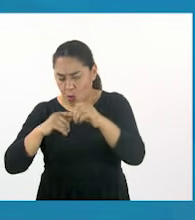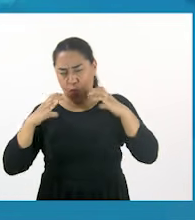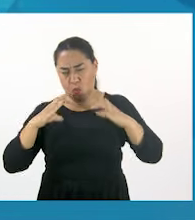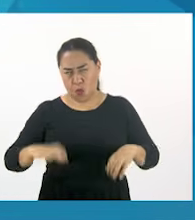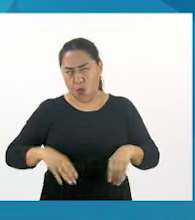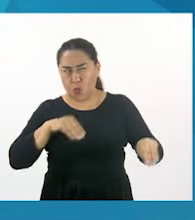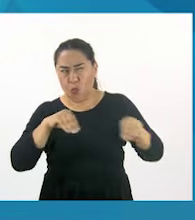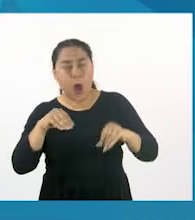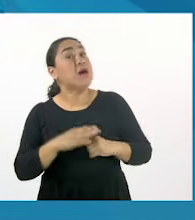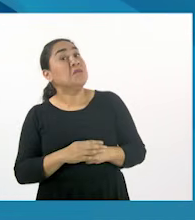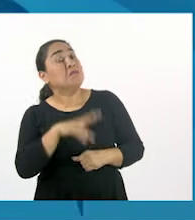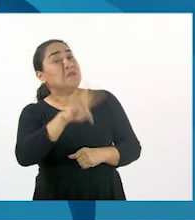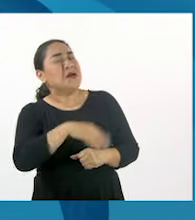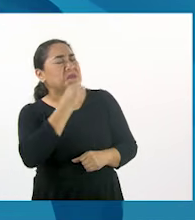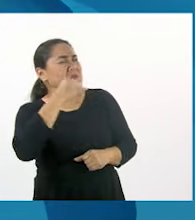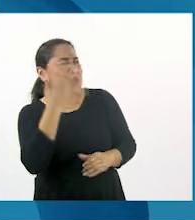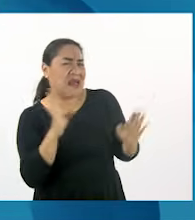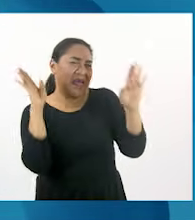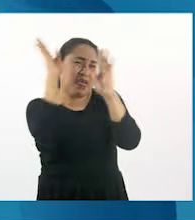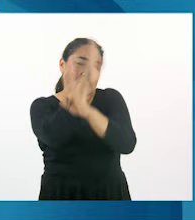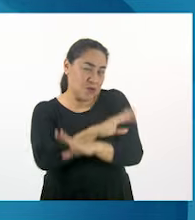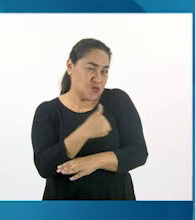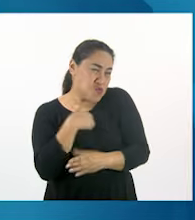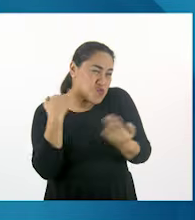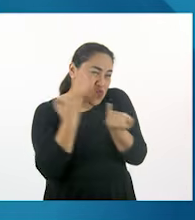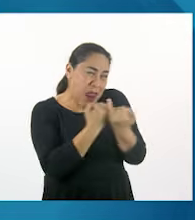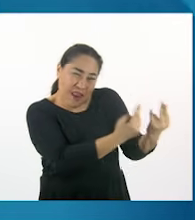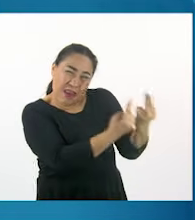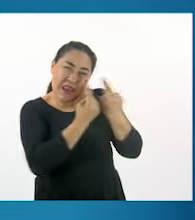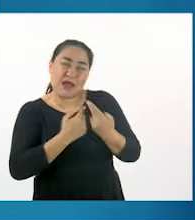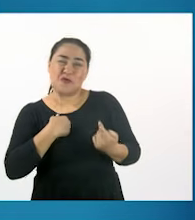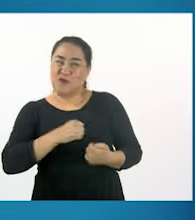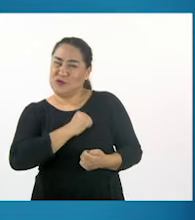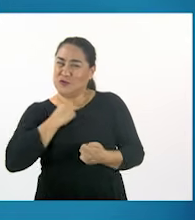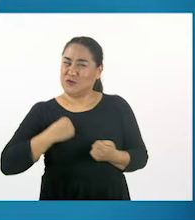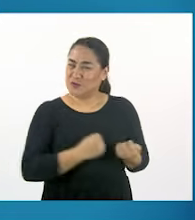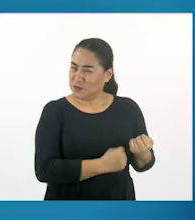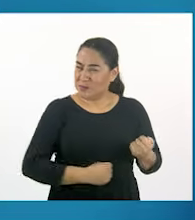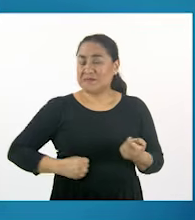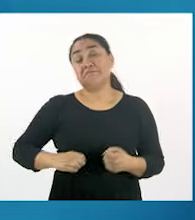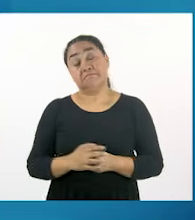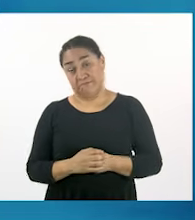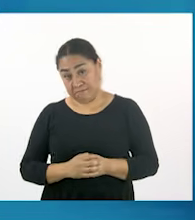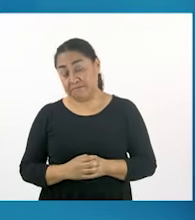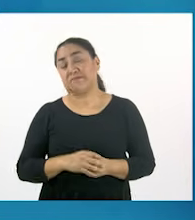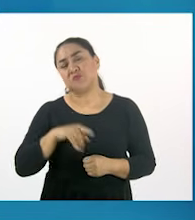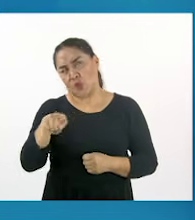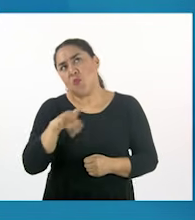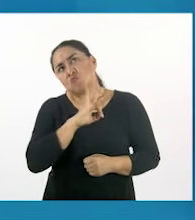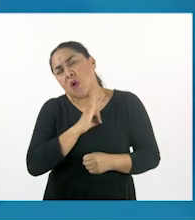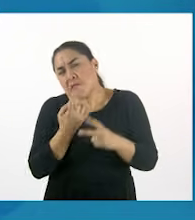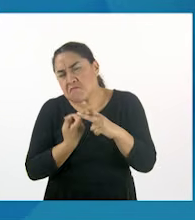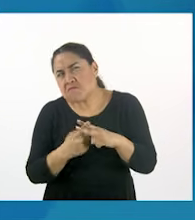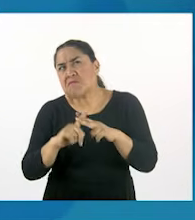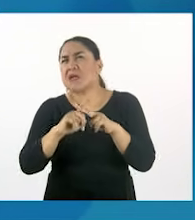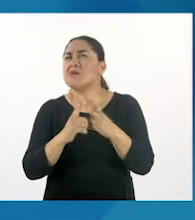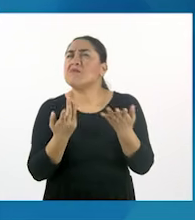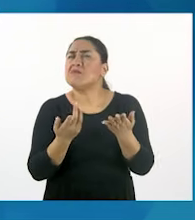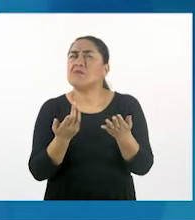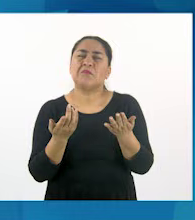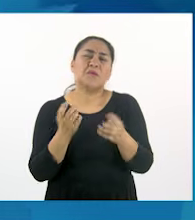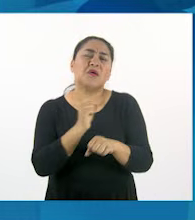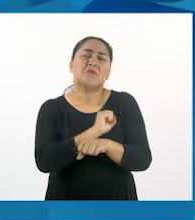divertido! Yo también quiero ser una superhéroina. Puedes empezar contando cosas. Por ejemplo,